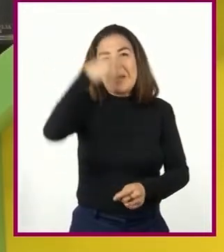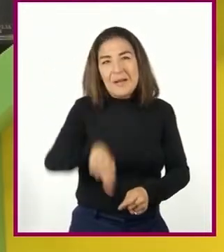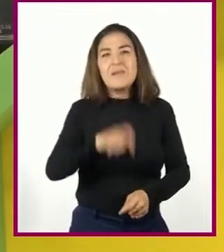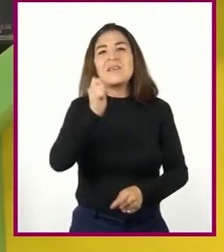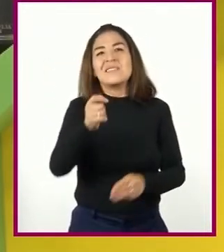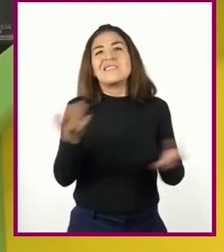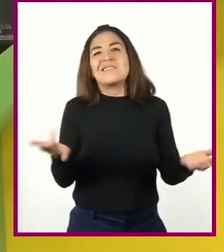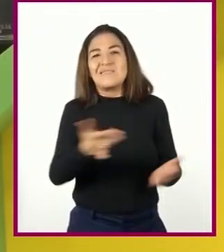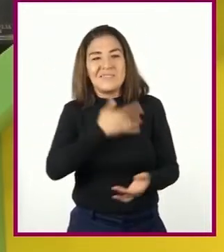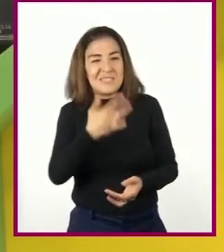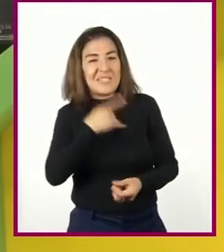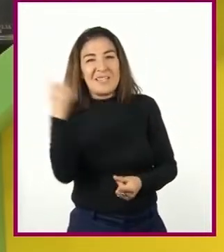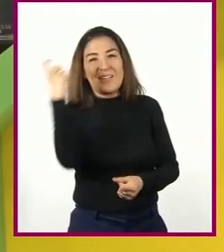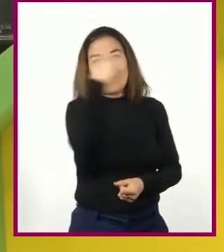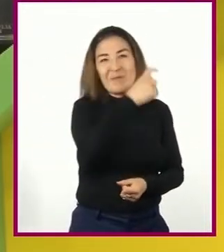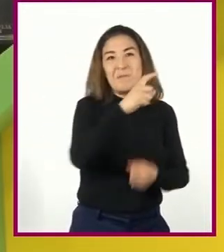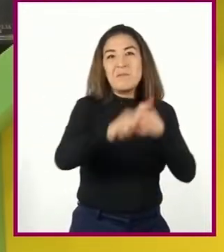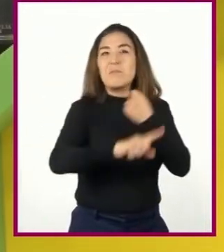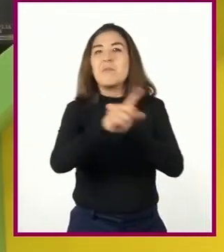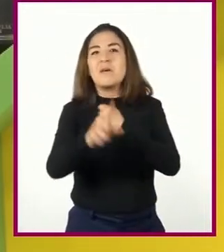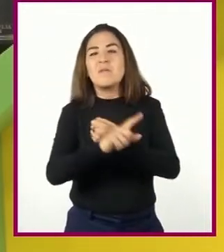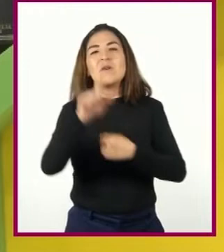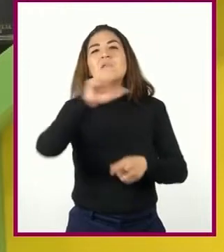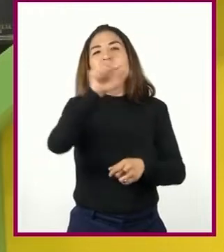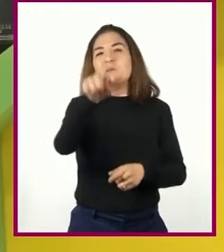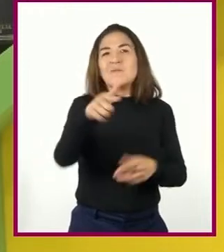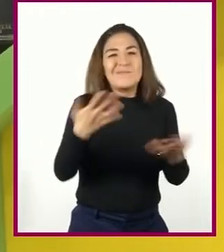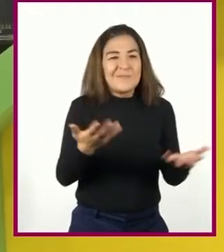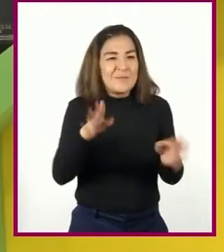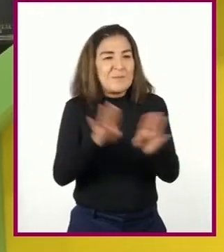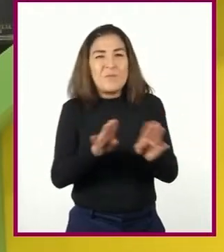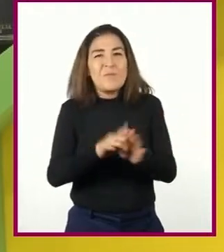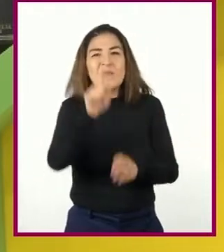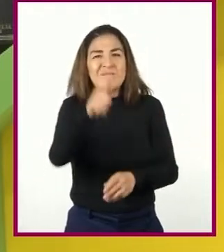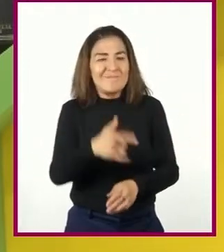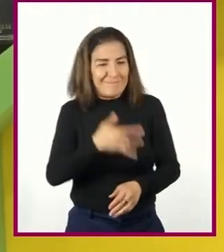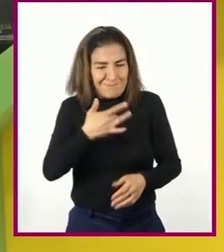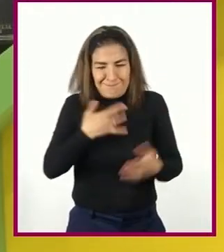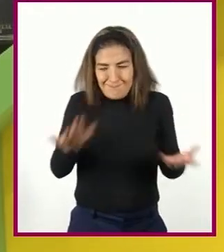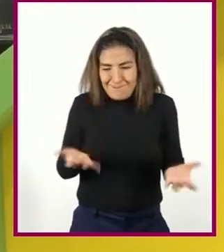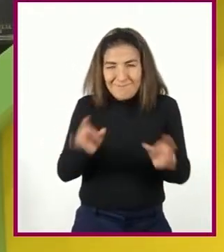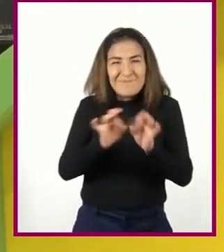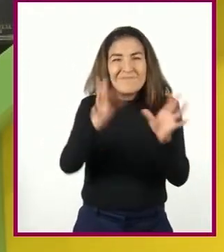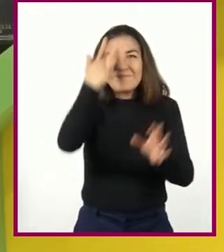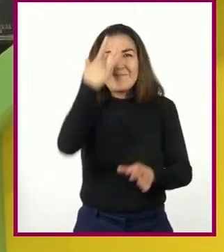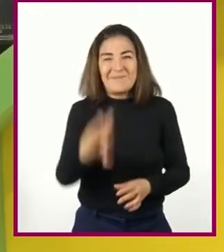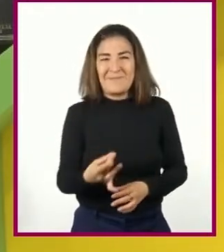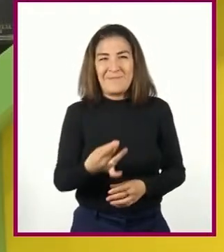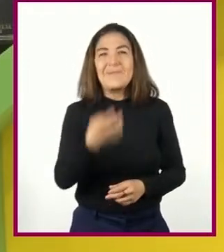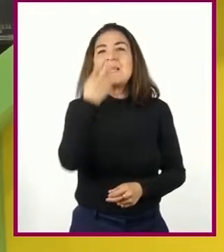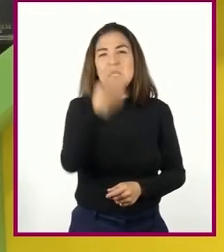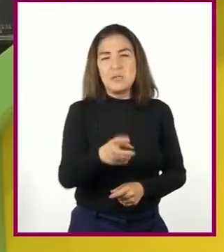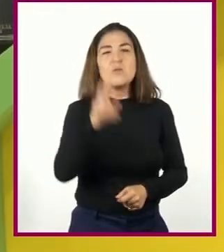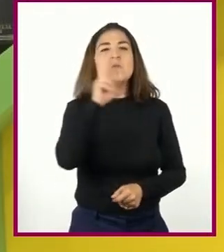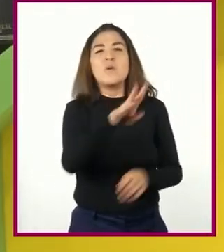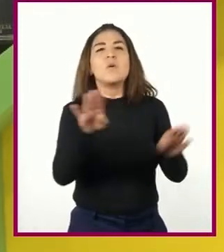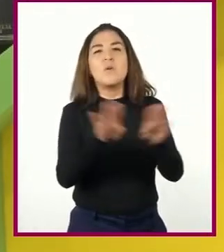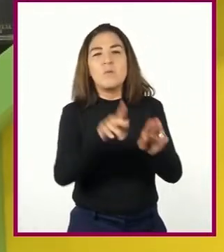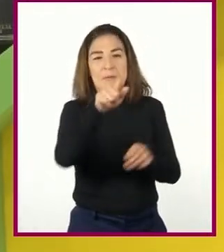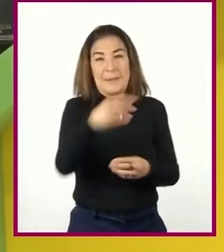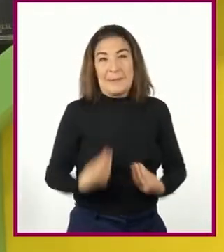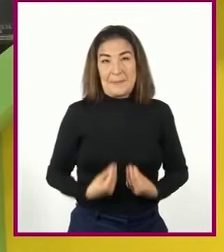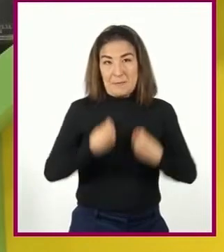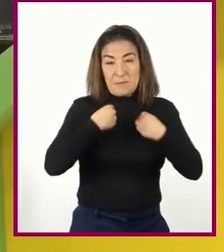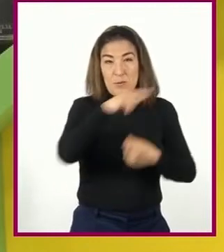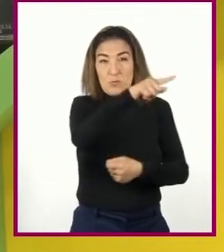atadas y atados a consecuencias que no queríamos o no esperábamos. Veamos cómo es que lo que hacemos con